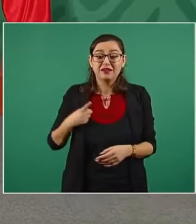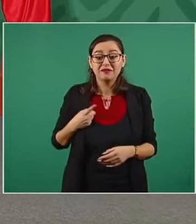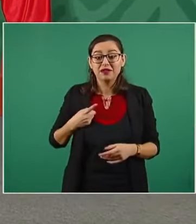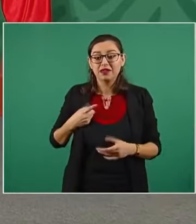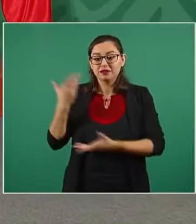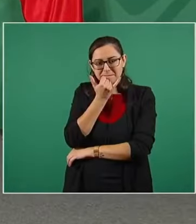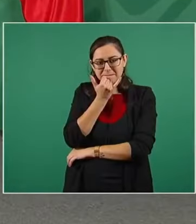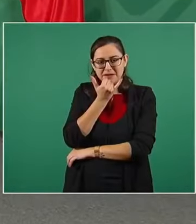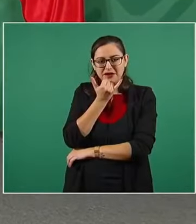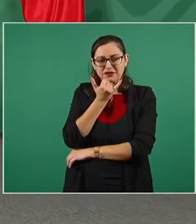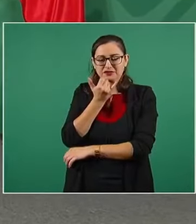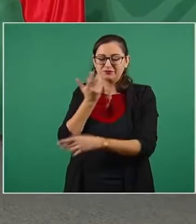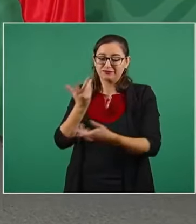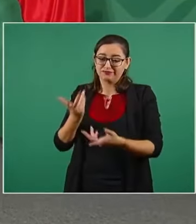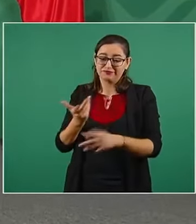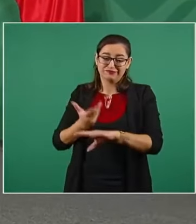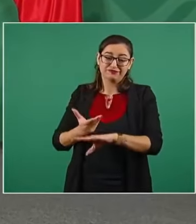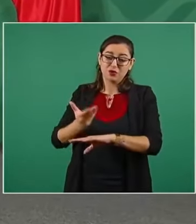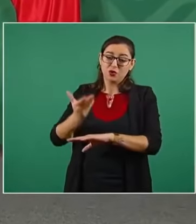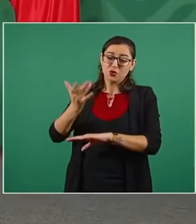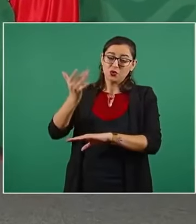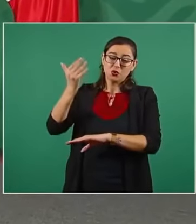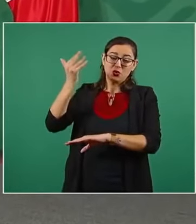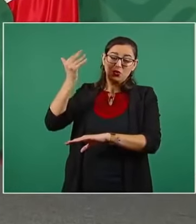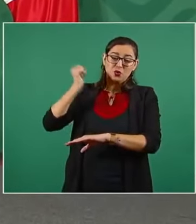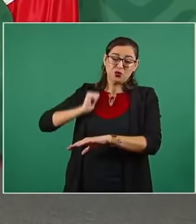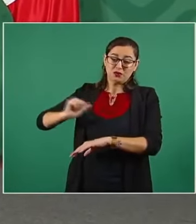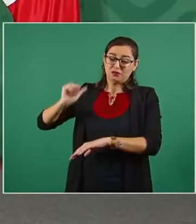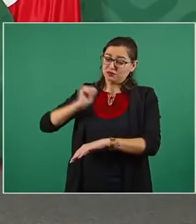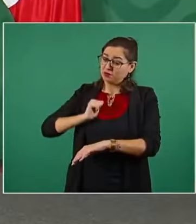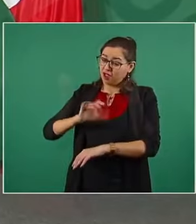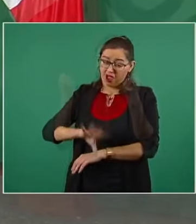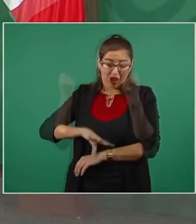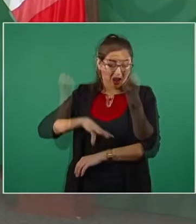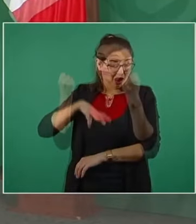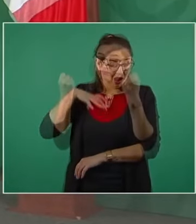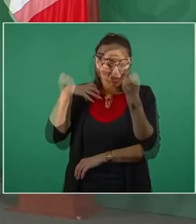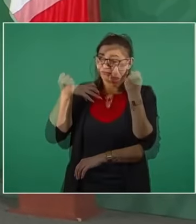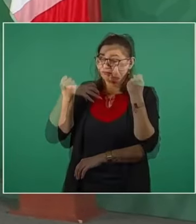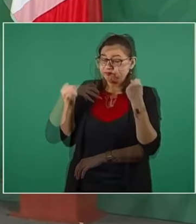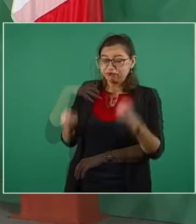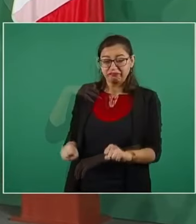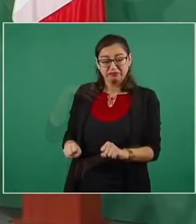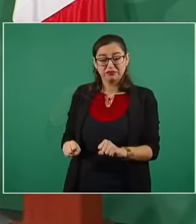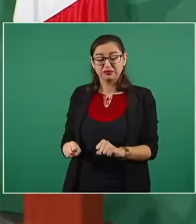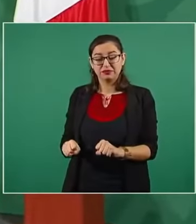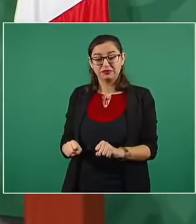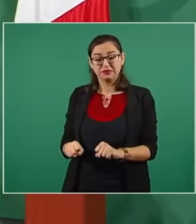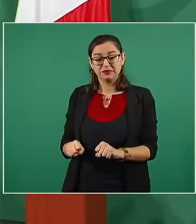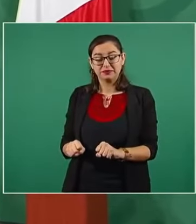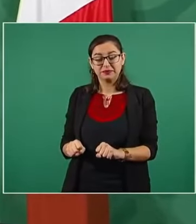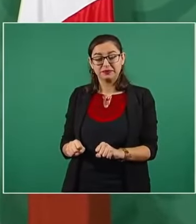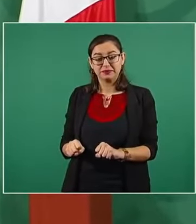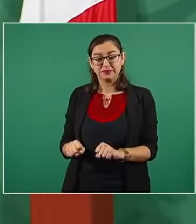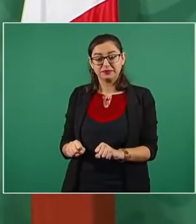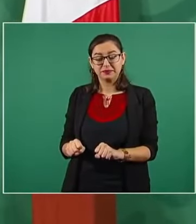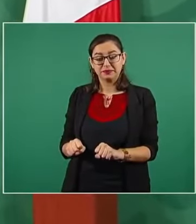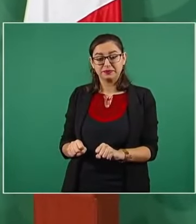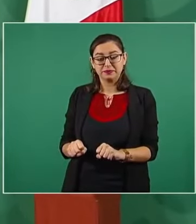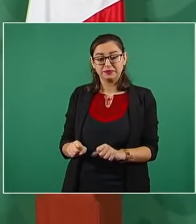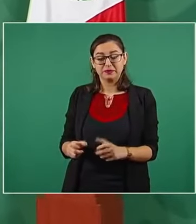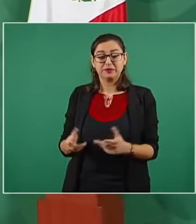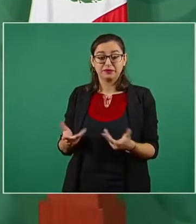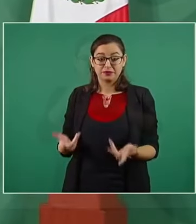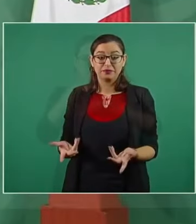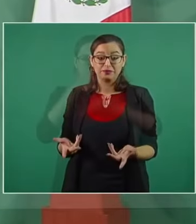por excesos, por autoritarismo que se ejerció durante la